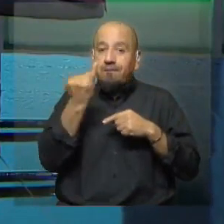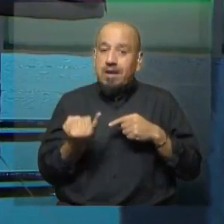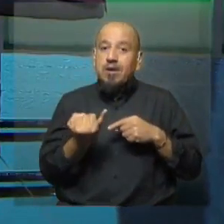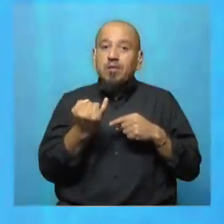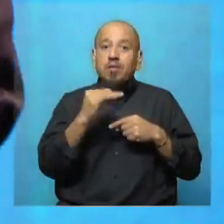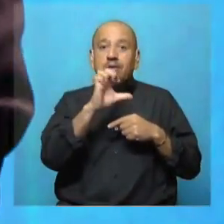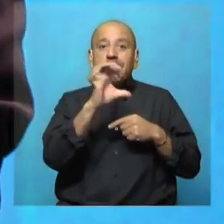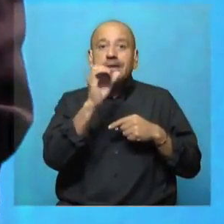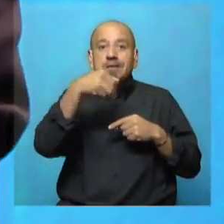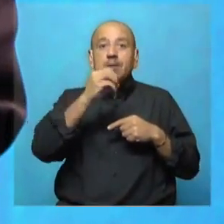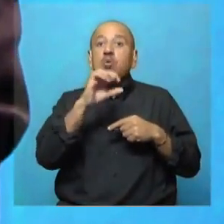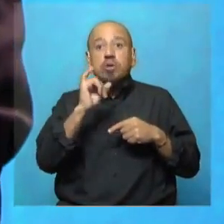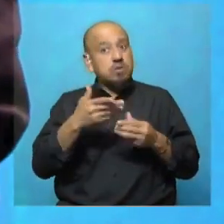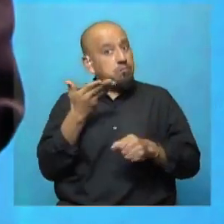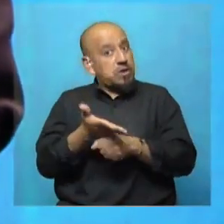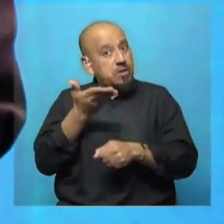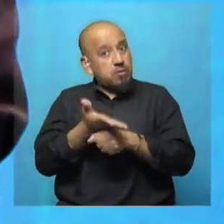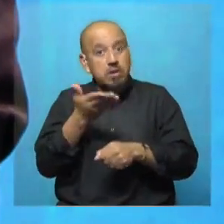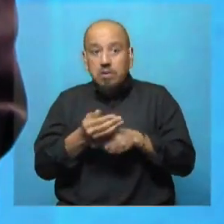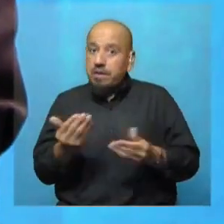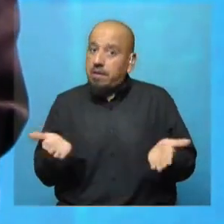es que es muy exigente